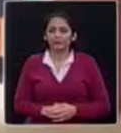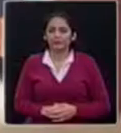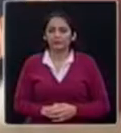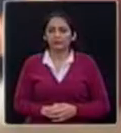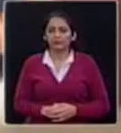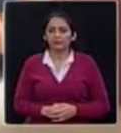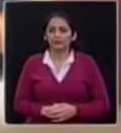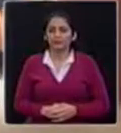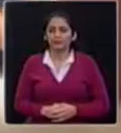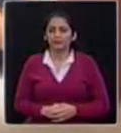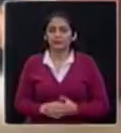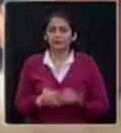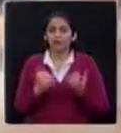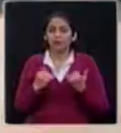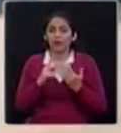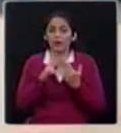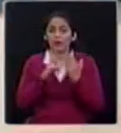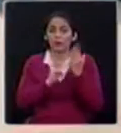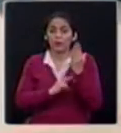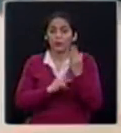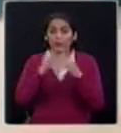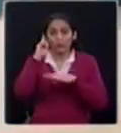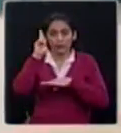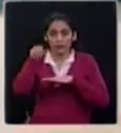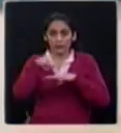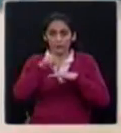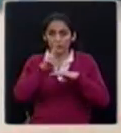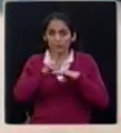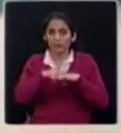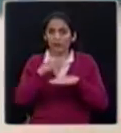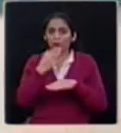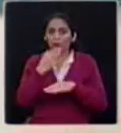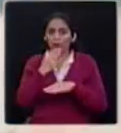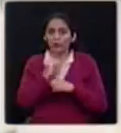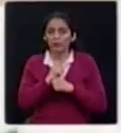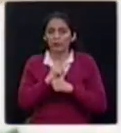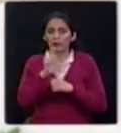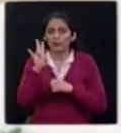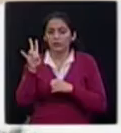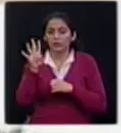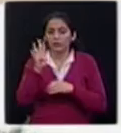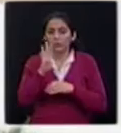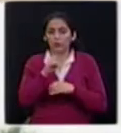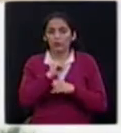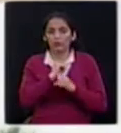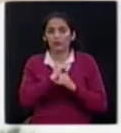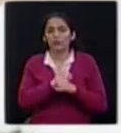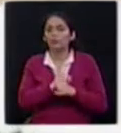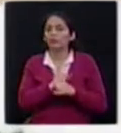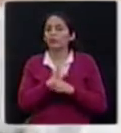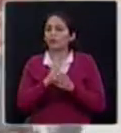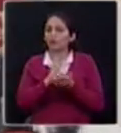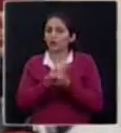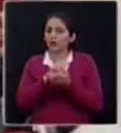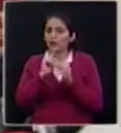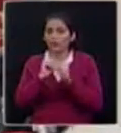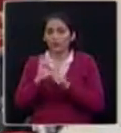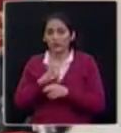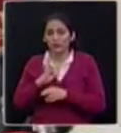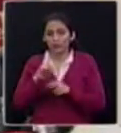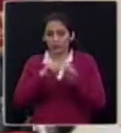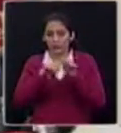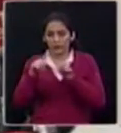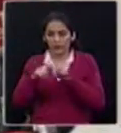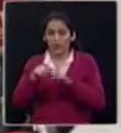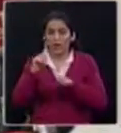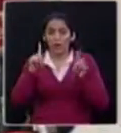proyecto existe un programa a nivel nacional de 74 unidades educativas técnicas. Algunas de ellas están en Guayaquil. Estamos próximos